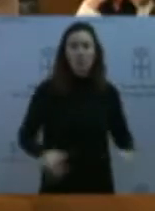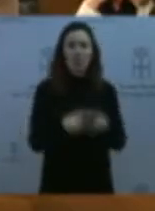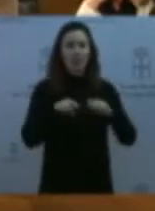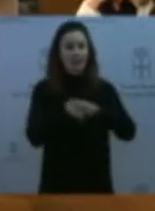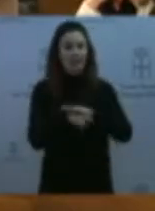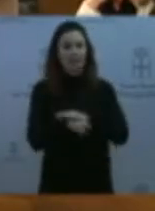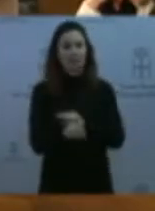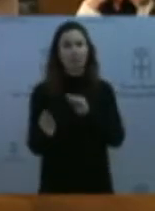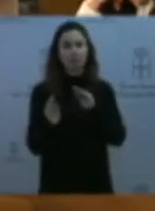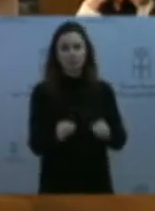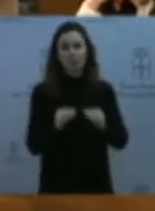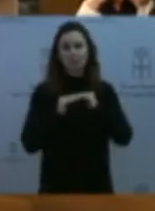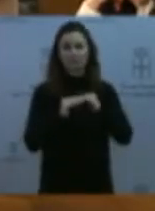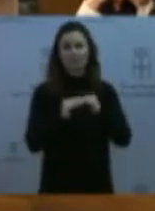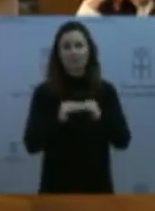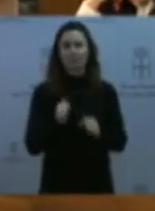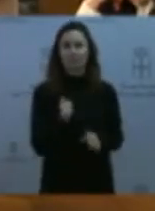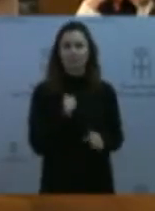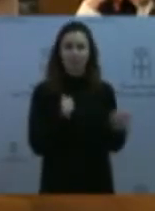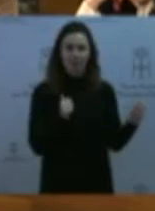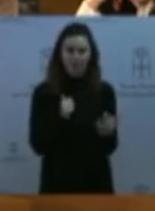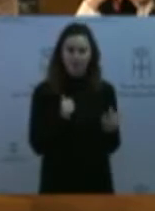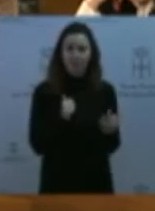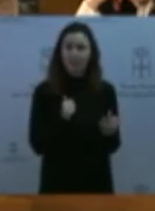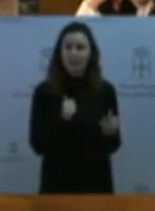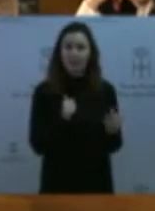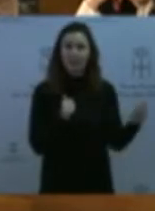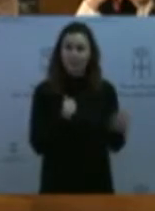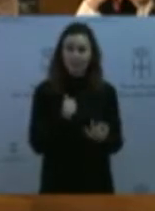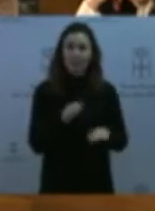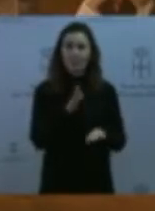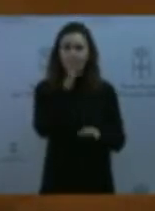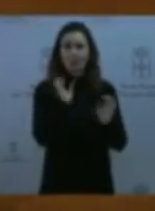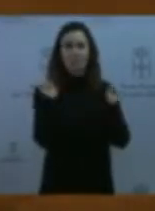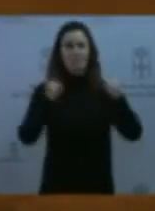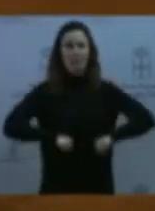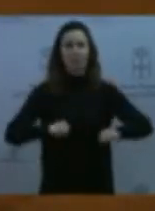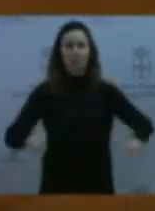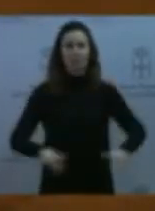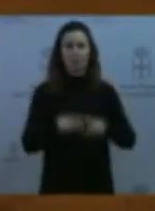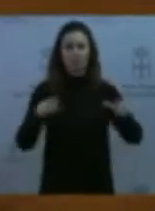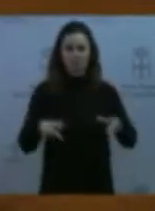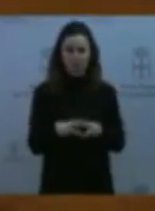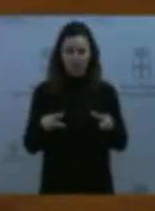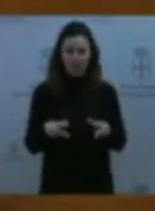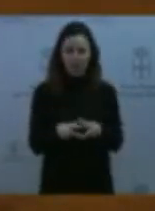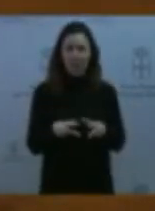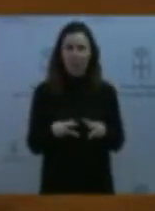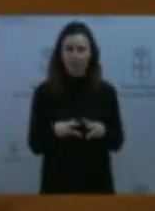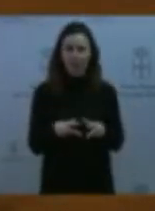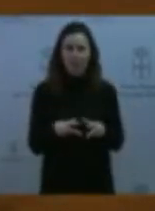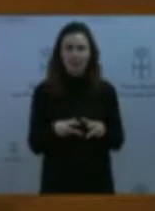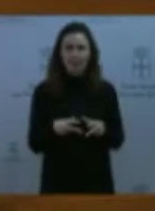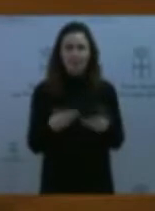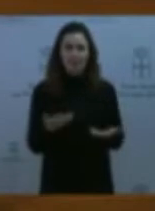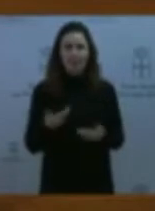aprovechamiento es imprescindible porque, de facto, la sociedad está valorando este recurso, que